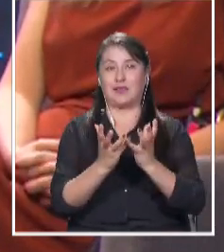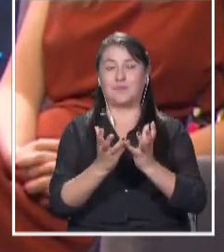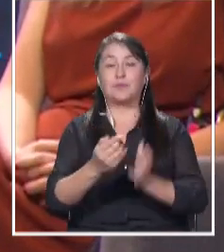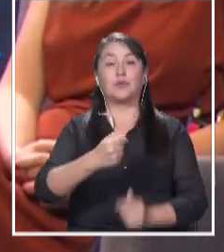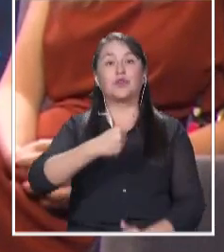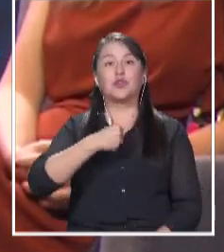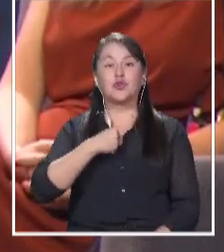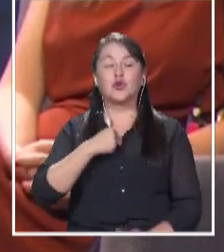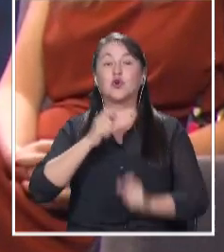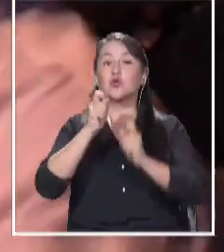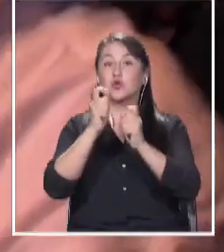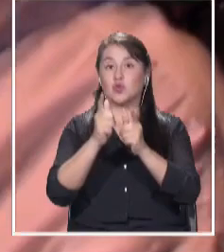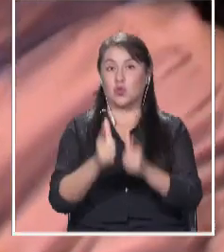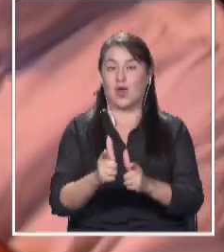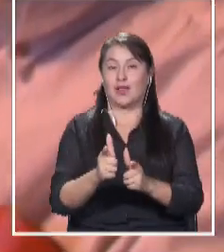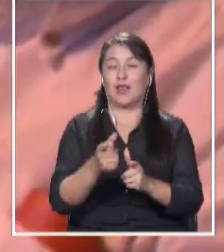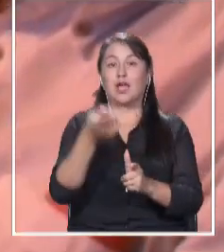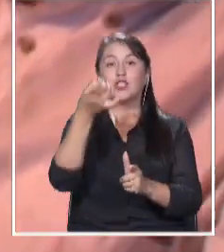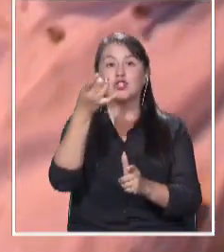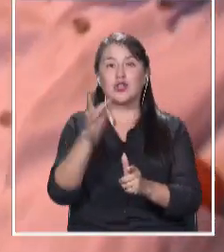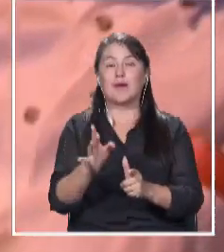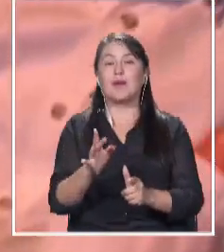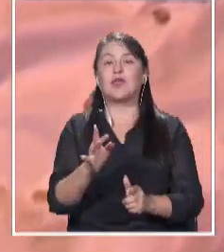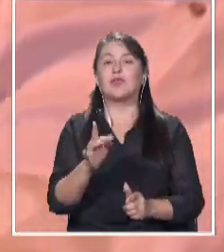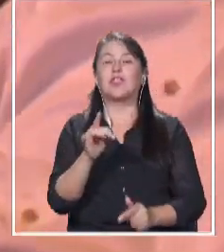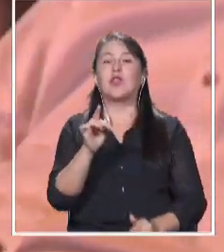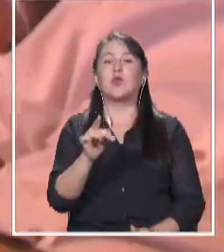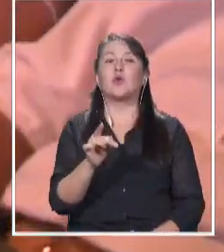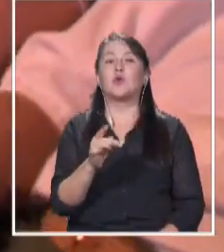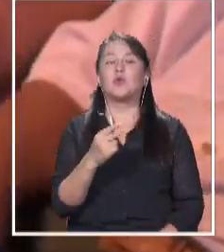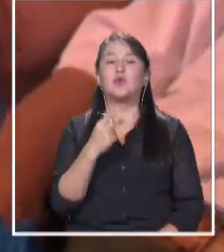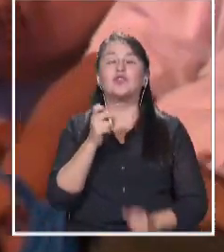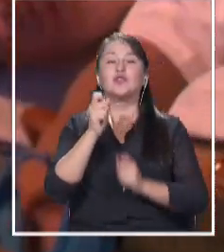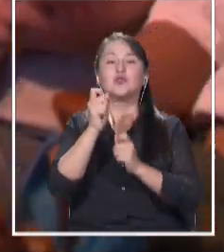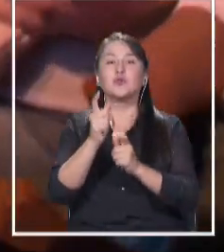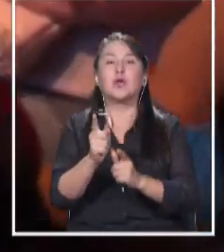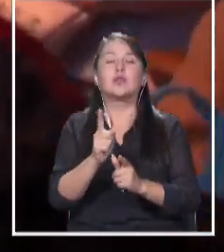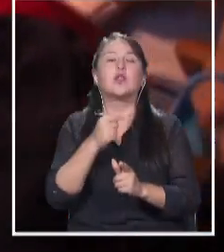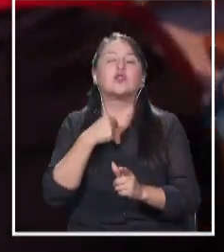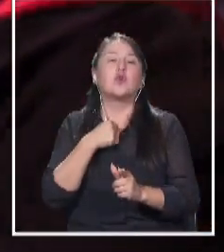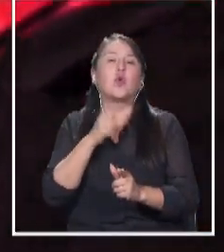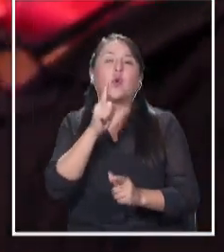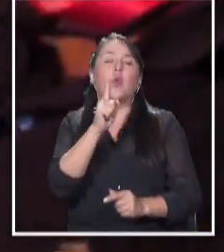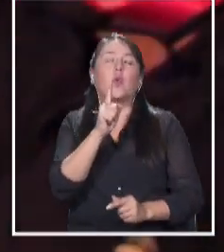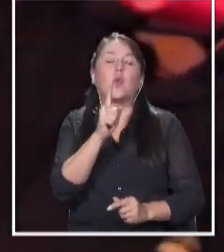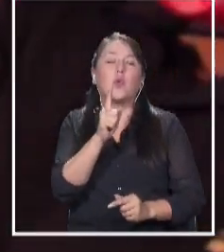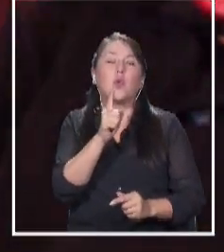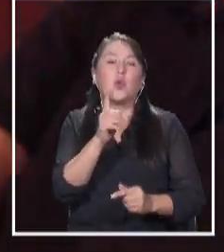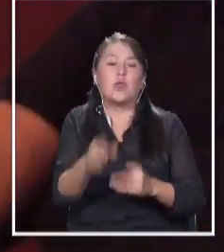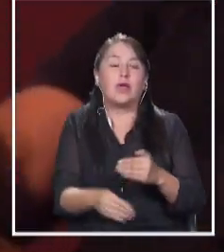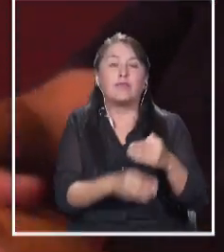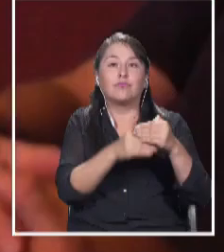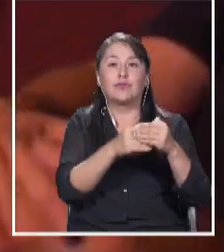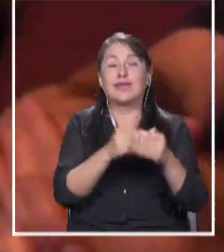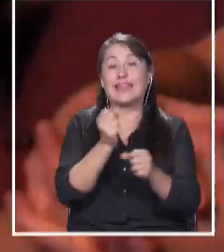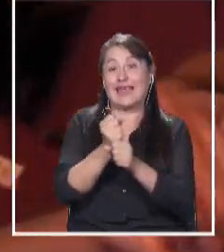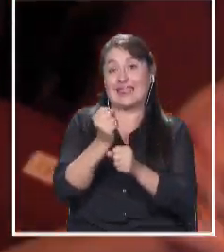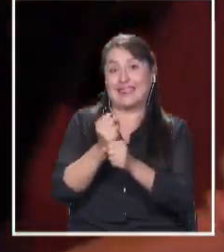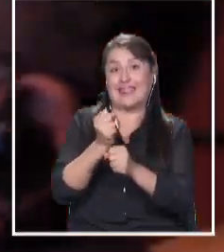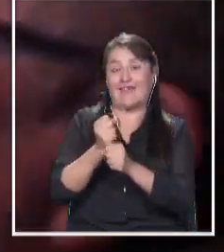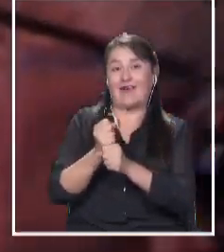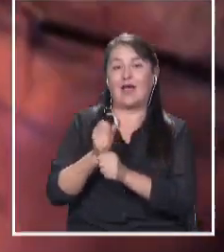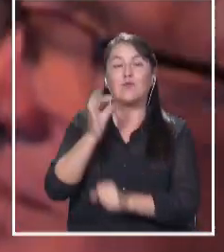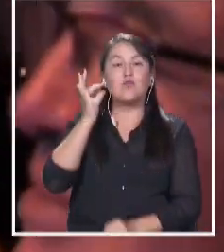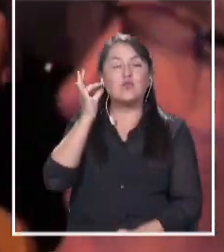la fortuna de ser solamente una voz más y he tenido la fortuna, el privilegio de trabajar con esa mujer maravillosa que se llama Sylvia